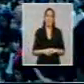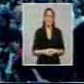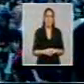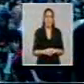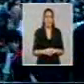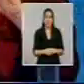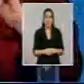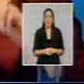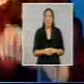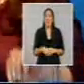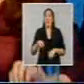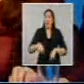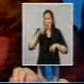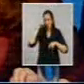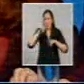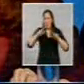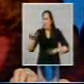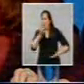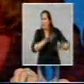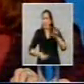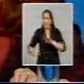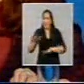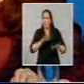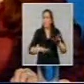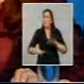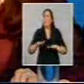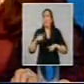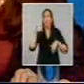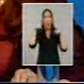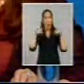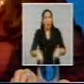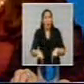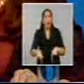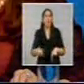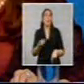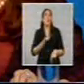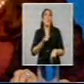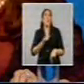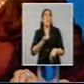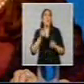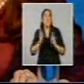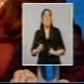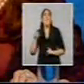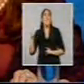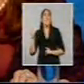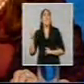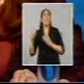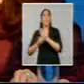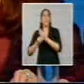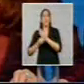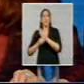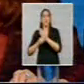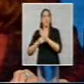Esta política que hoy se aplica puntualmente desde el Ministerio de